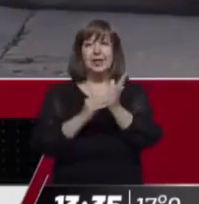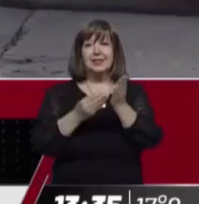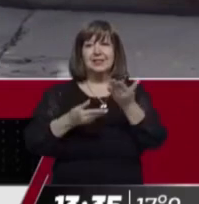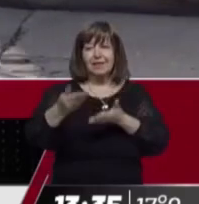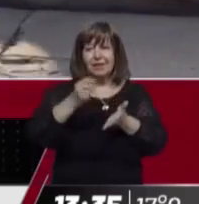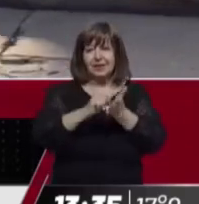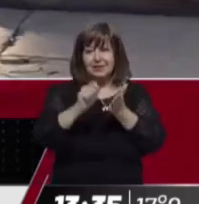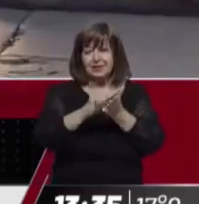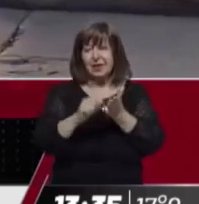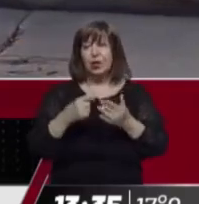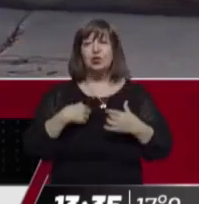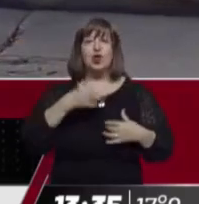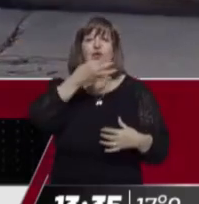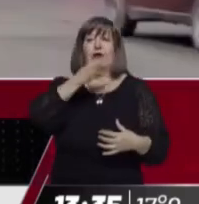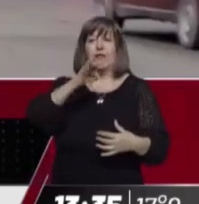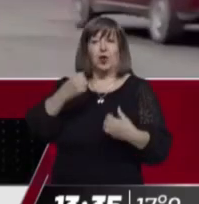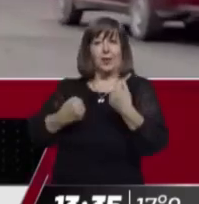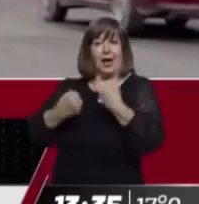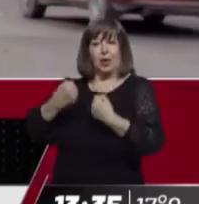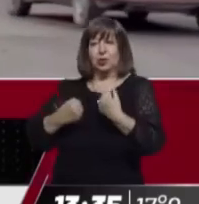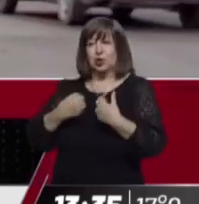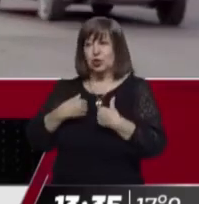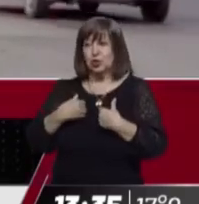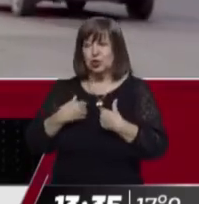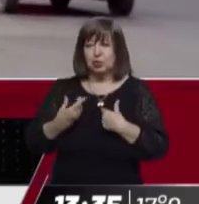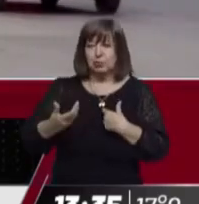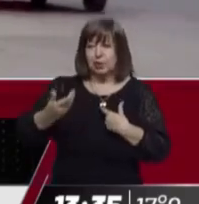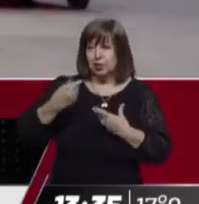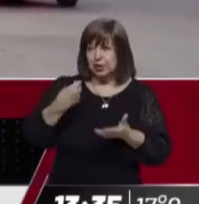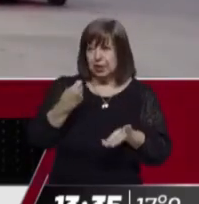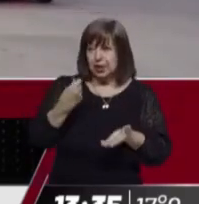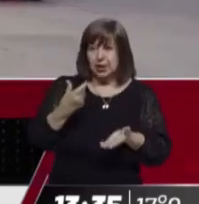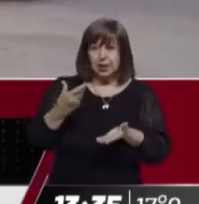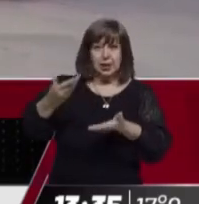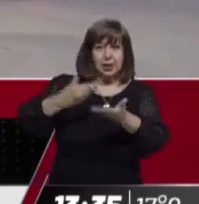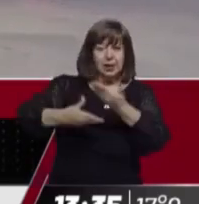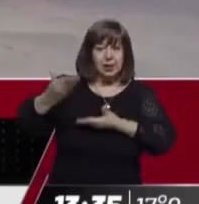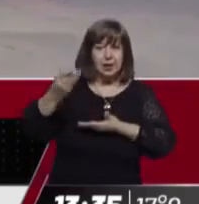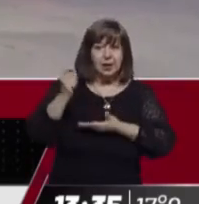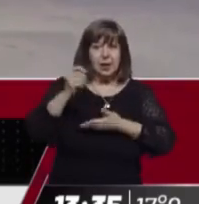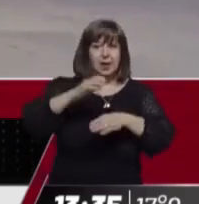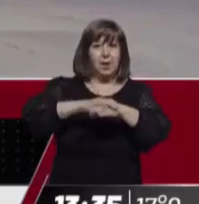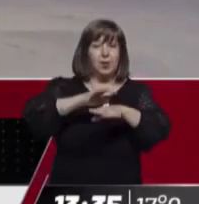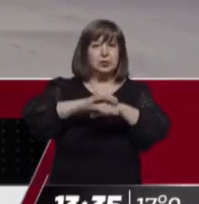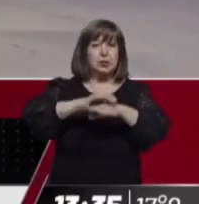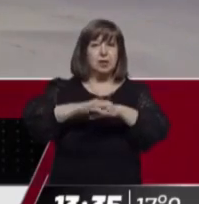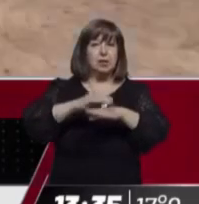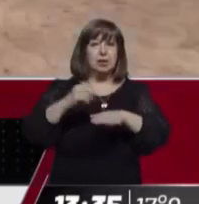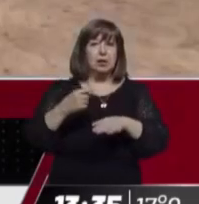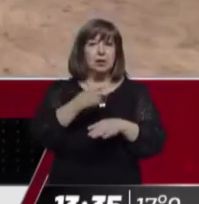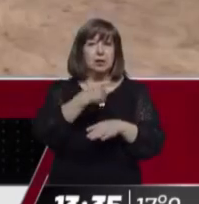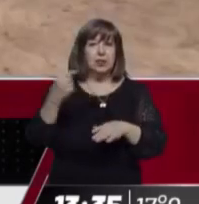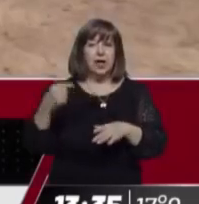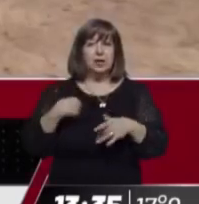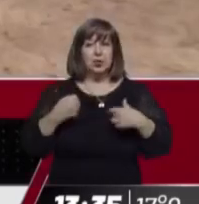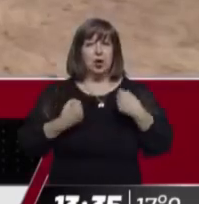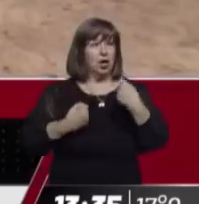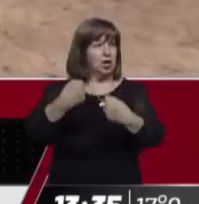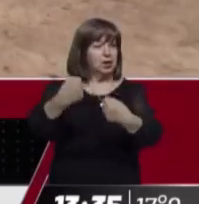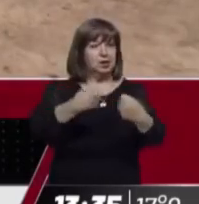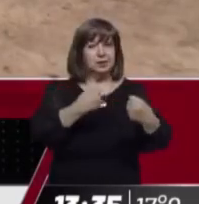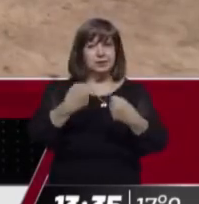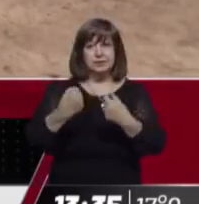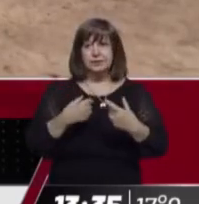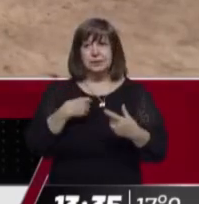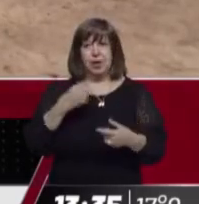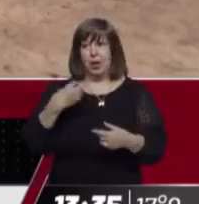transferencia o yo estoy por vender mi vehículo, pero si no me van a presentar la transferencia, ¿quién se hace responsable durante esos días que circule el